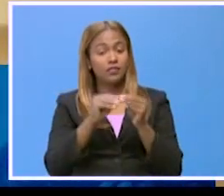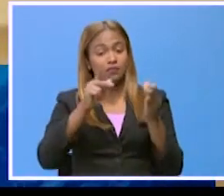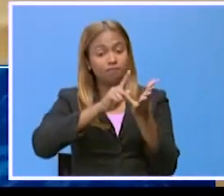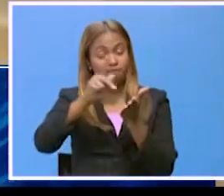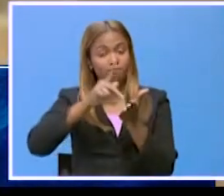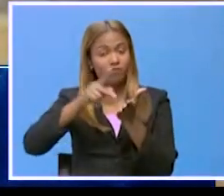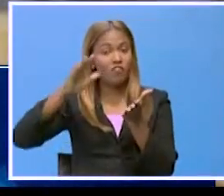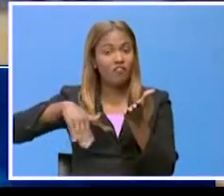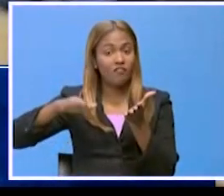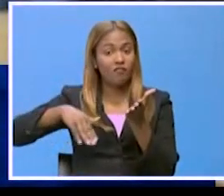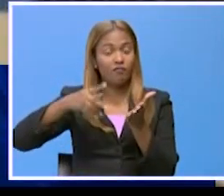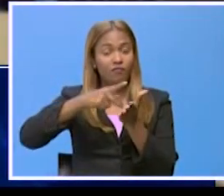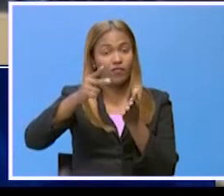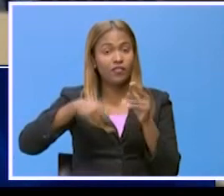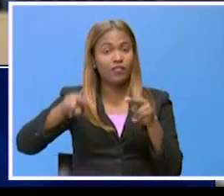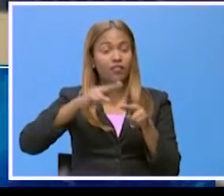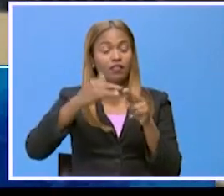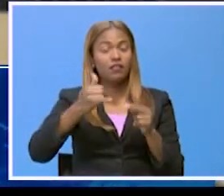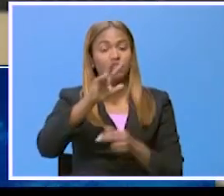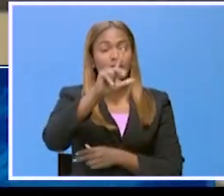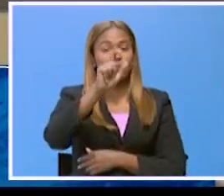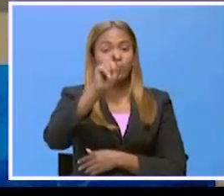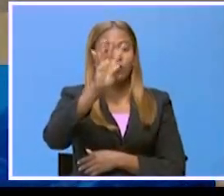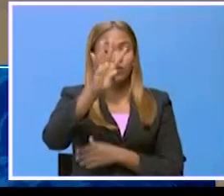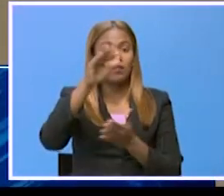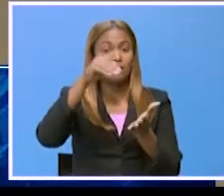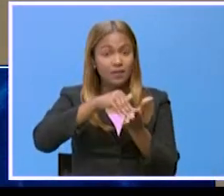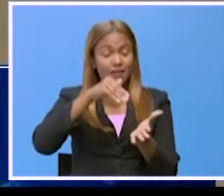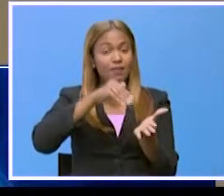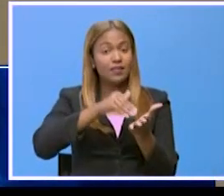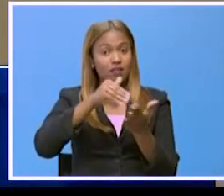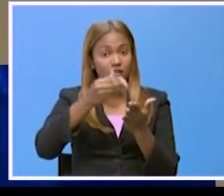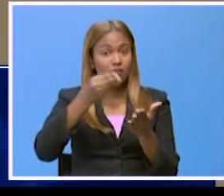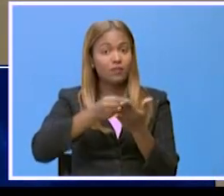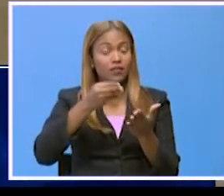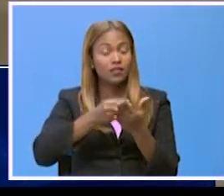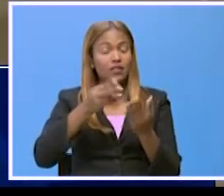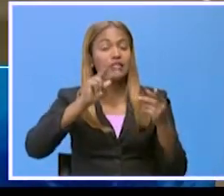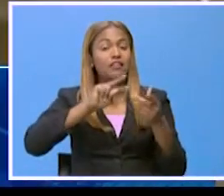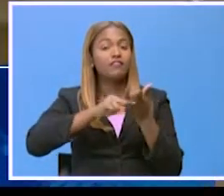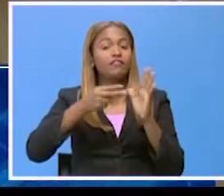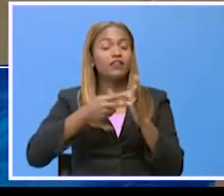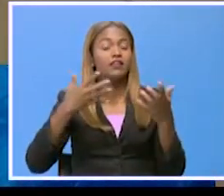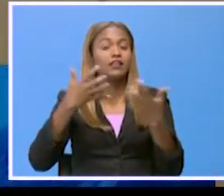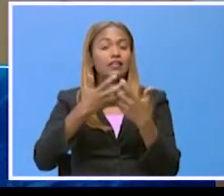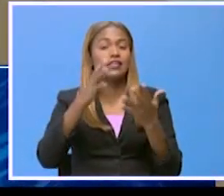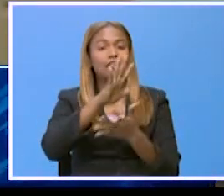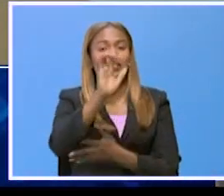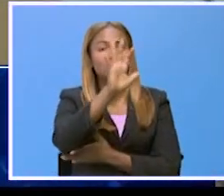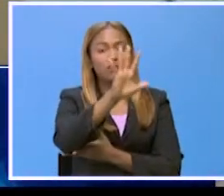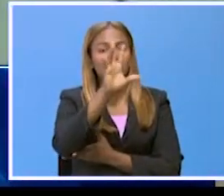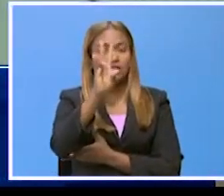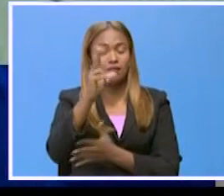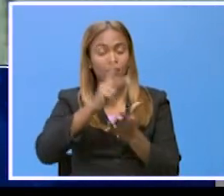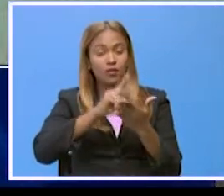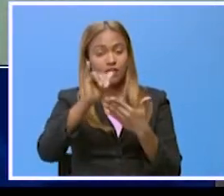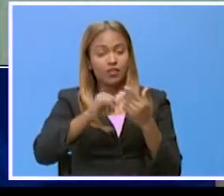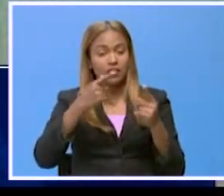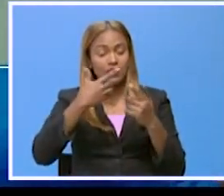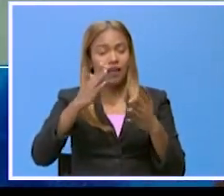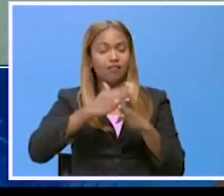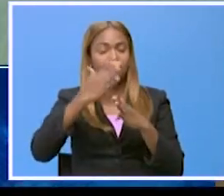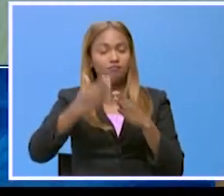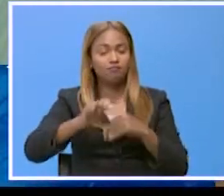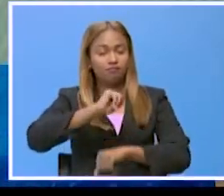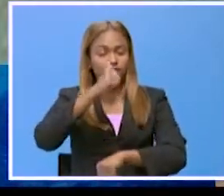pagos pendientes asciende a 3.4 mil millones de pesos que corresponden a los 557 proyectos terminados